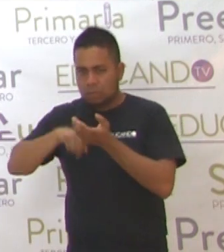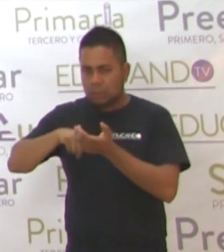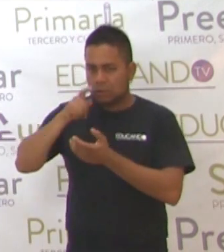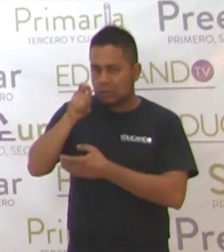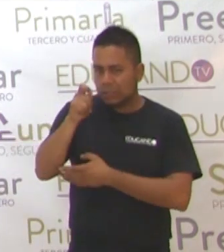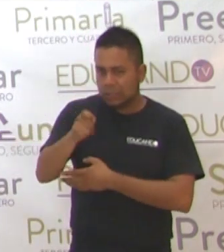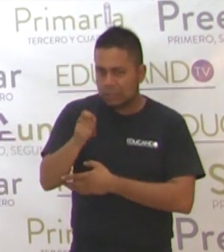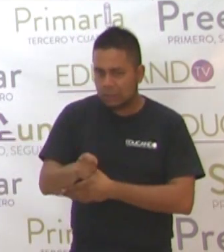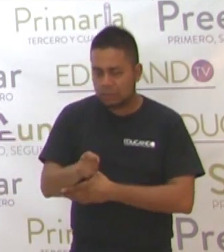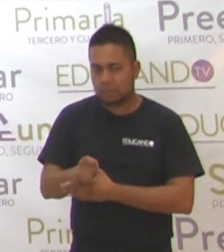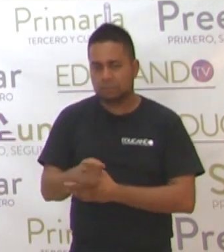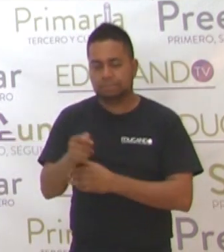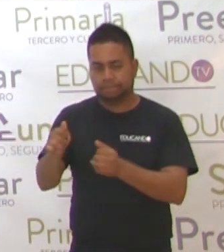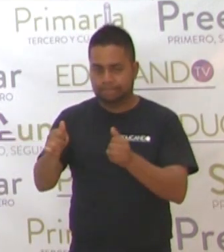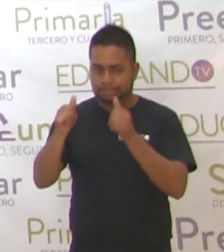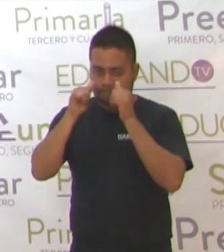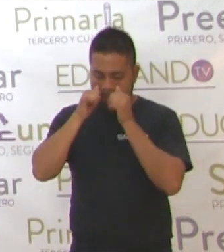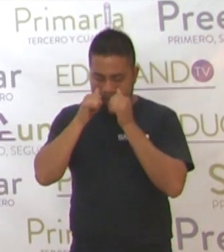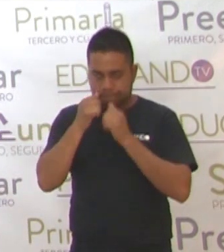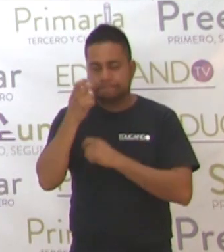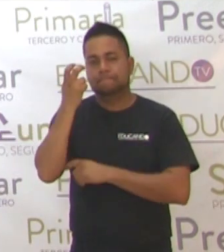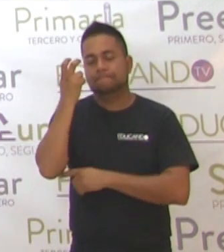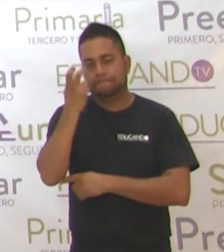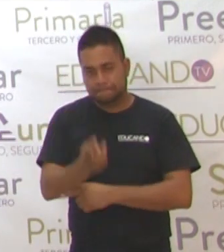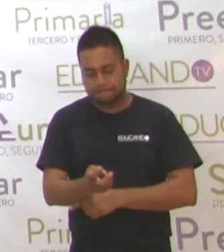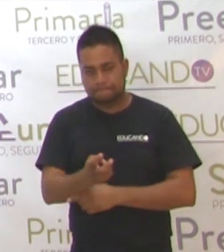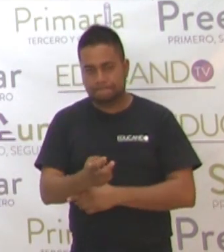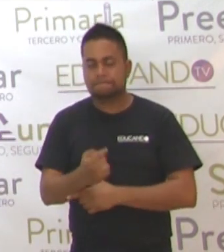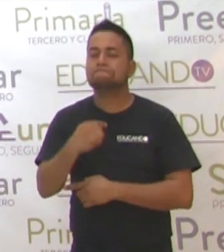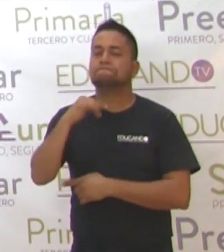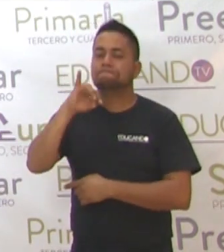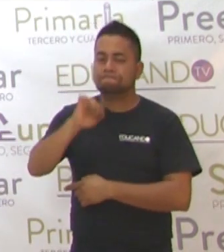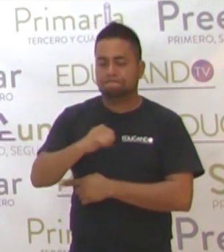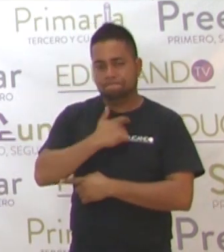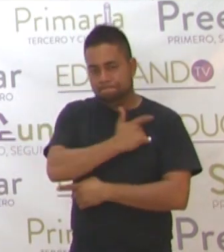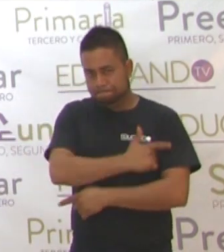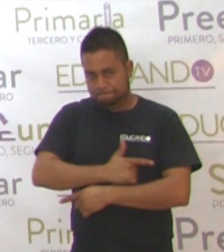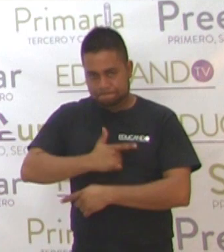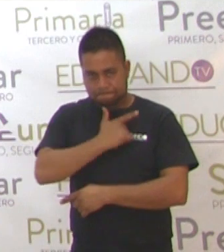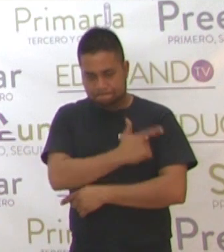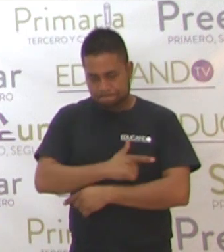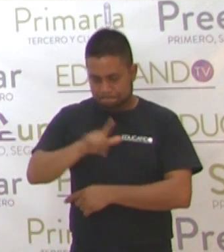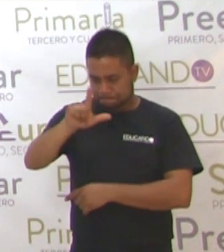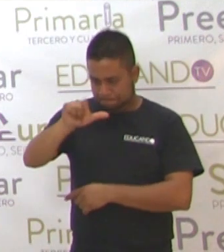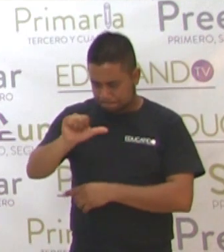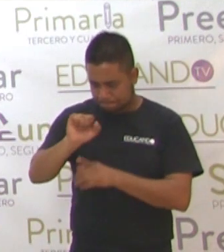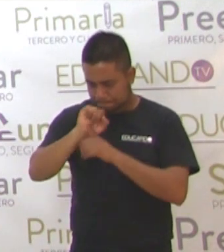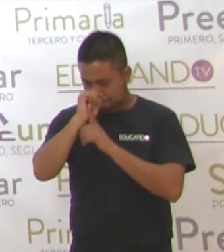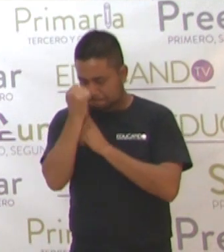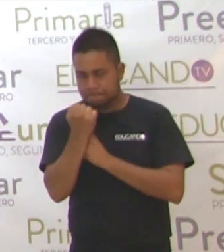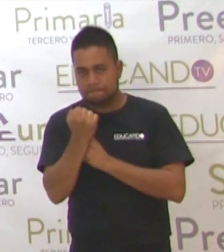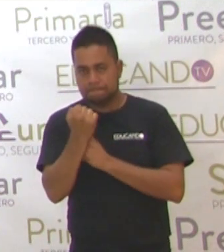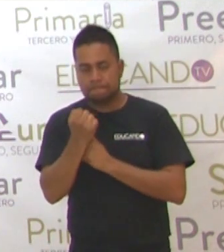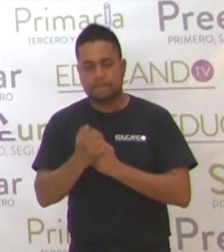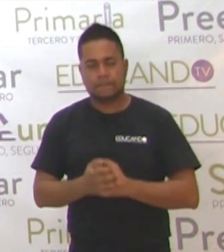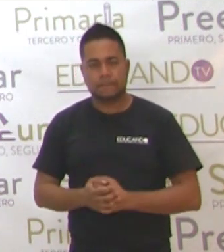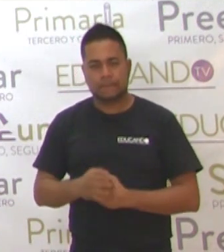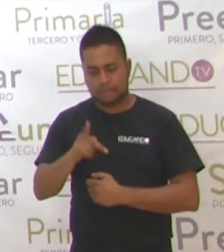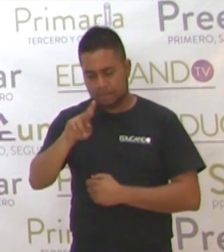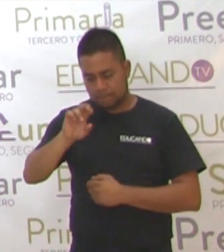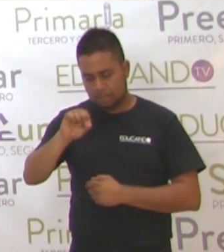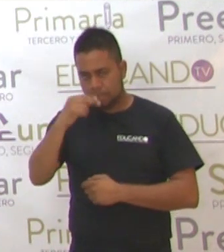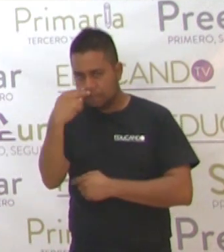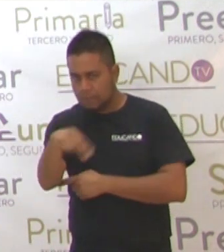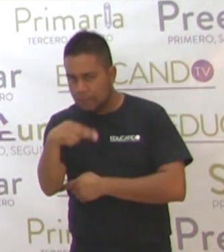atención en ese sentido si me gusta la situación pronombre